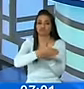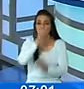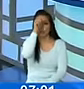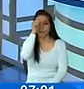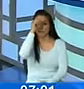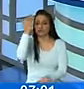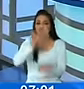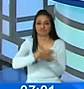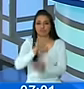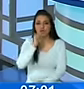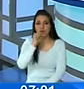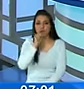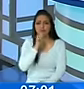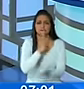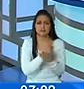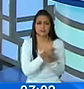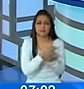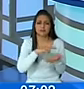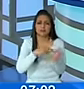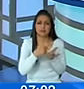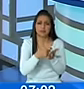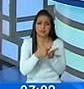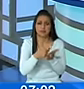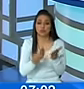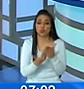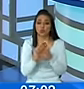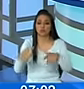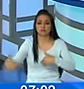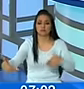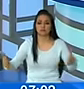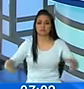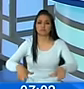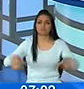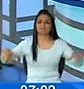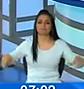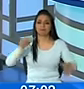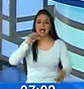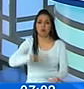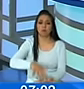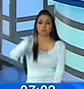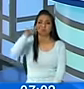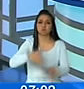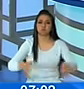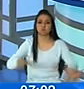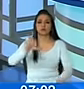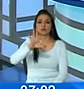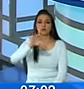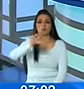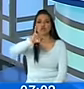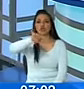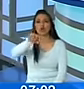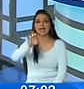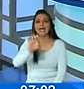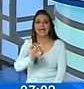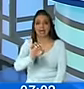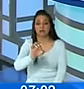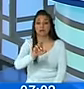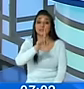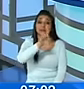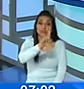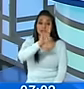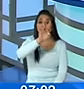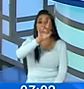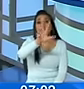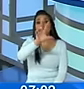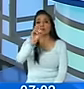todos por precisamente se trata de la construcción de un nuevo tanque de agua en este sector del Troje y van a haber más de 130